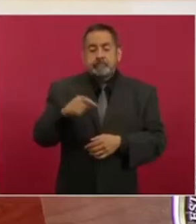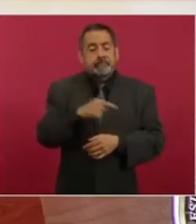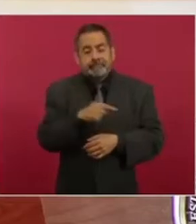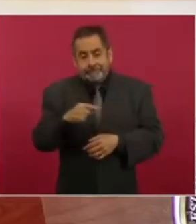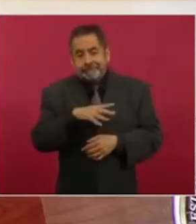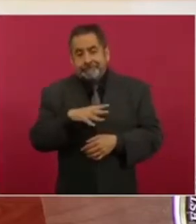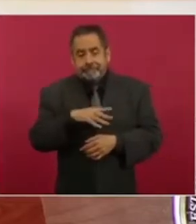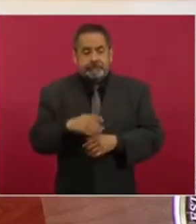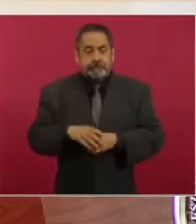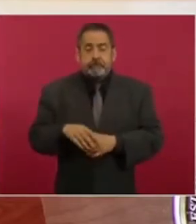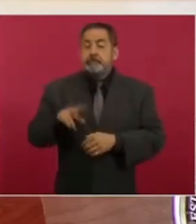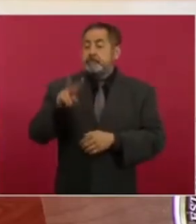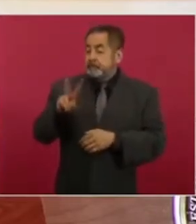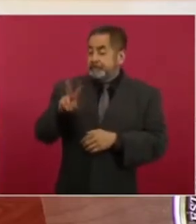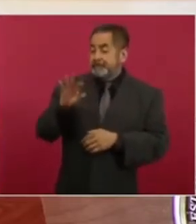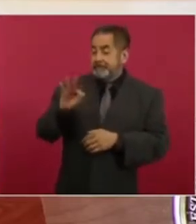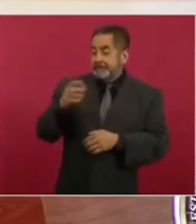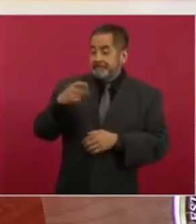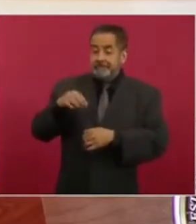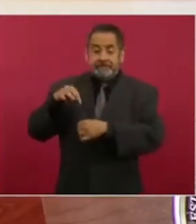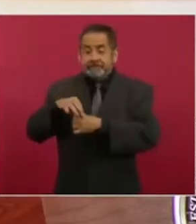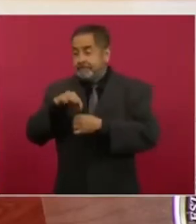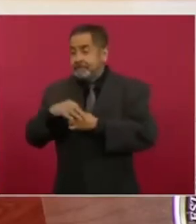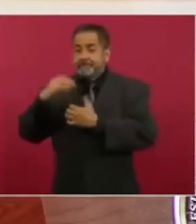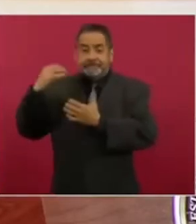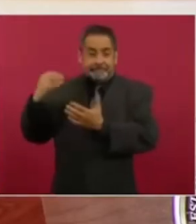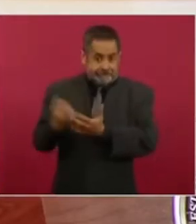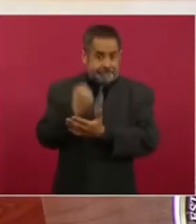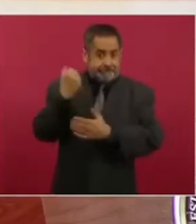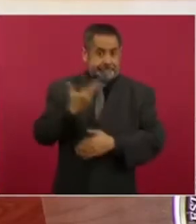y cuando gana Fox,